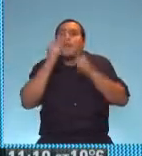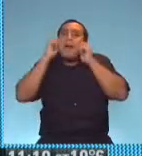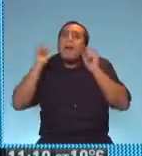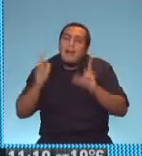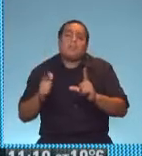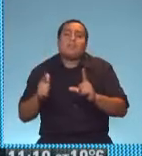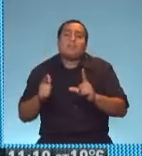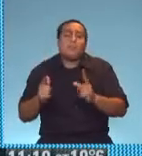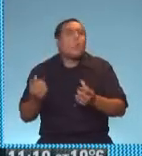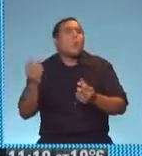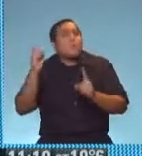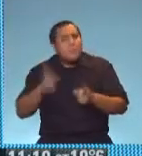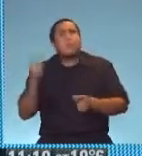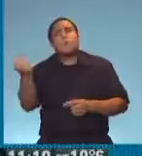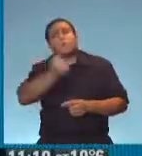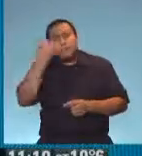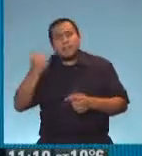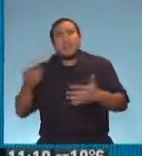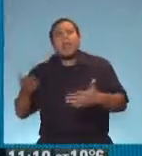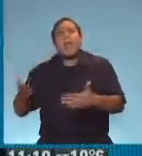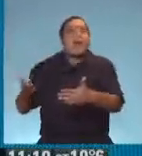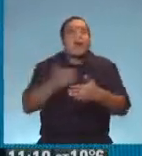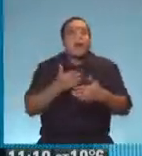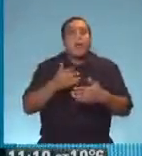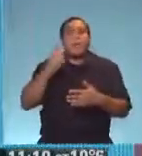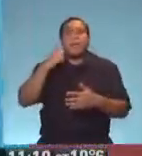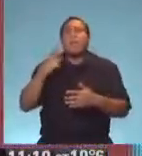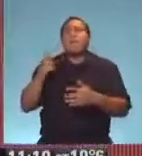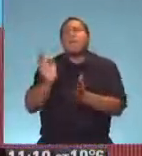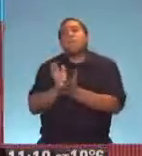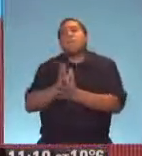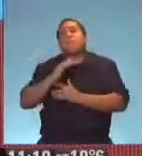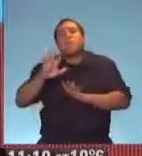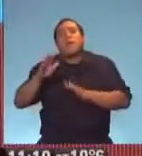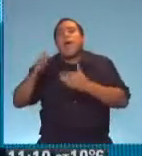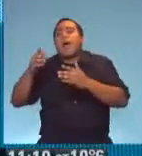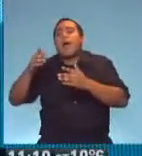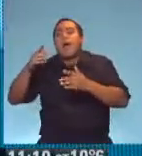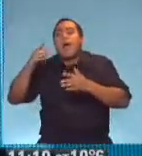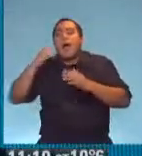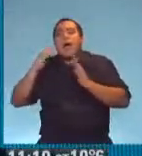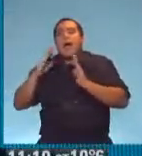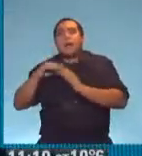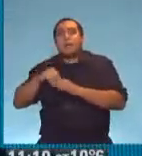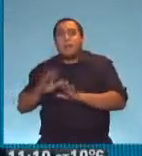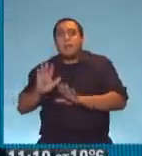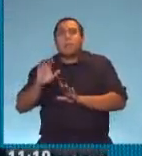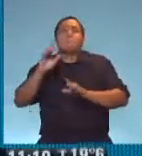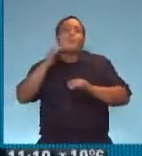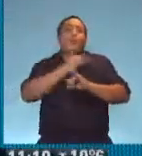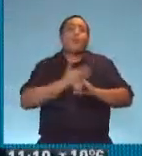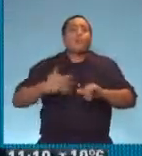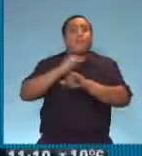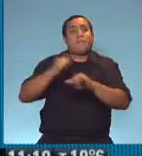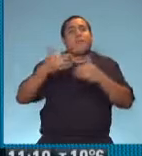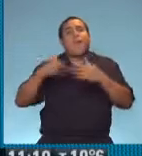Y es muy importante también anticiparnos, aunque se vaya flexibilizando un poco para poder integrar algunos sectores. Es importante tener en